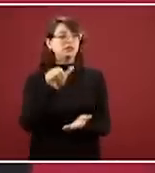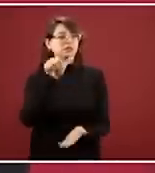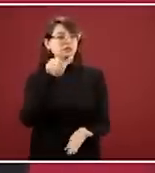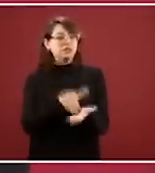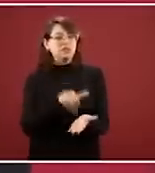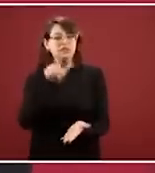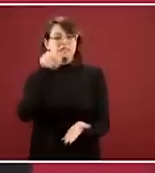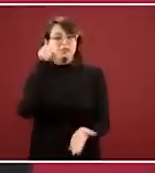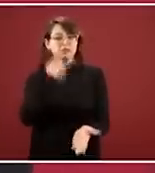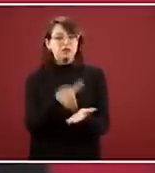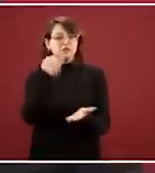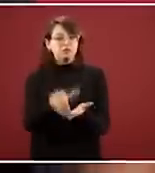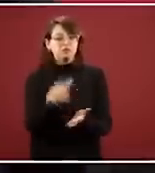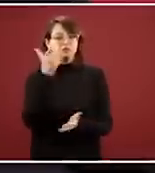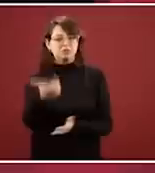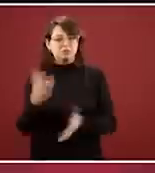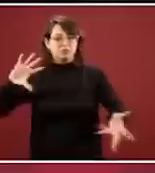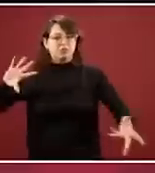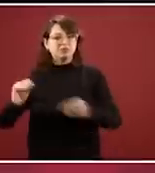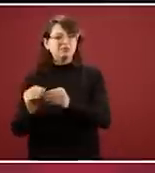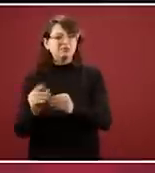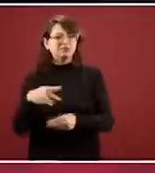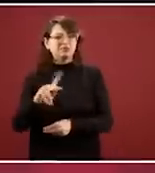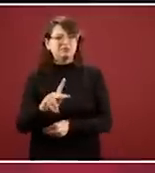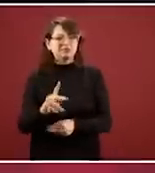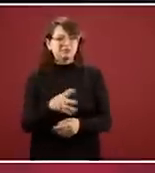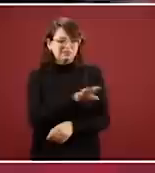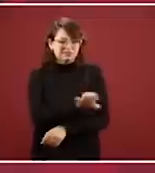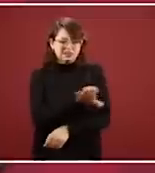$5,000, $6,000, $7,000 millones de pesos. Lo que costaba 500.